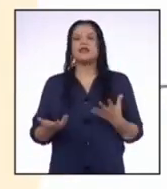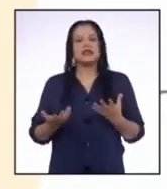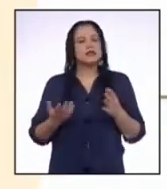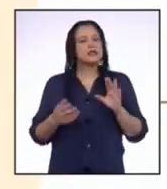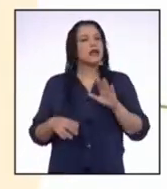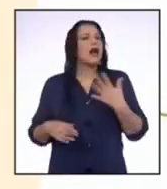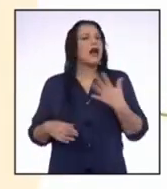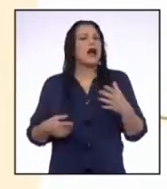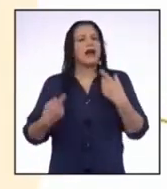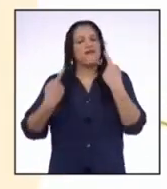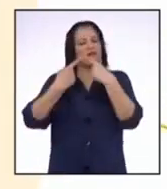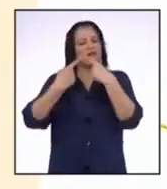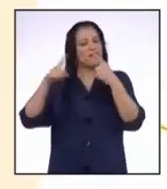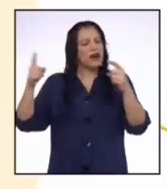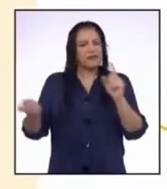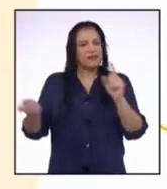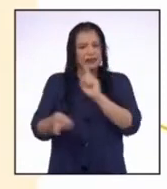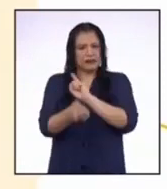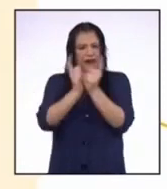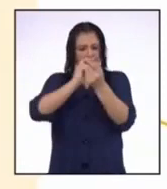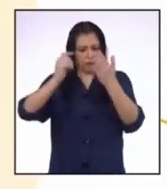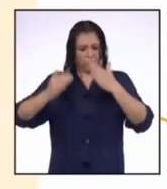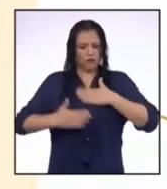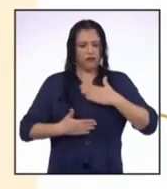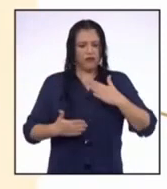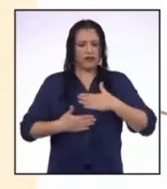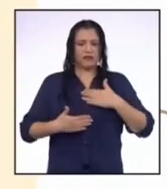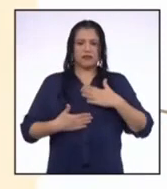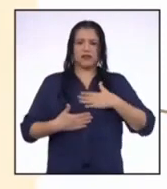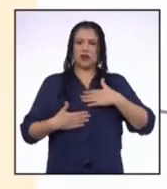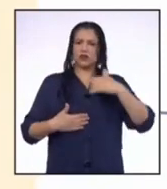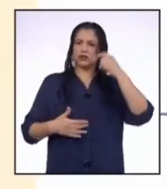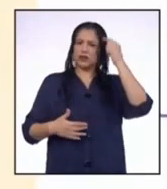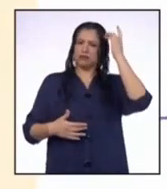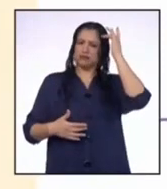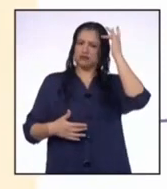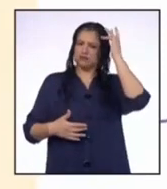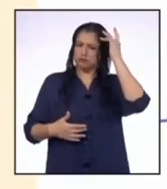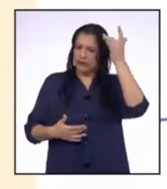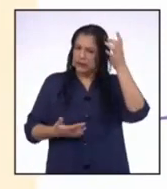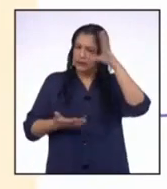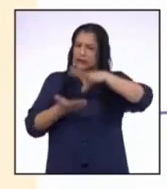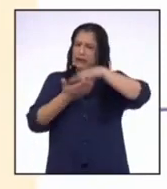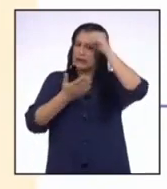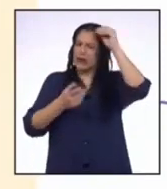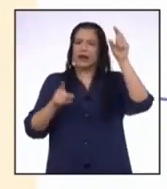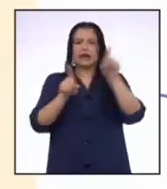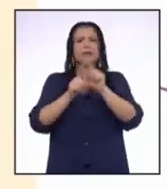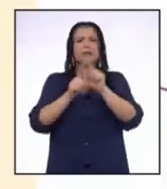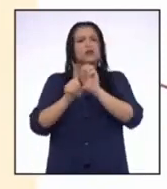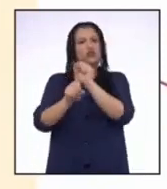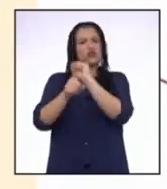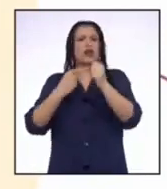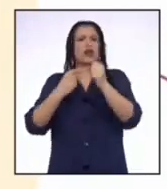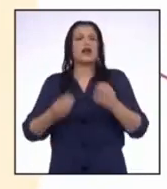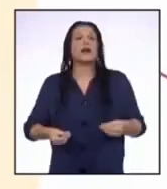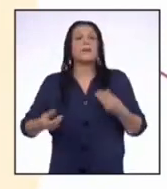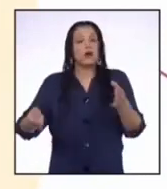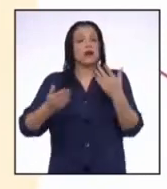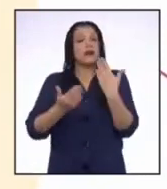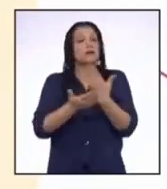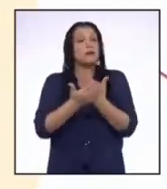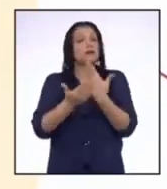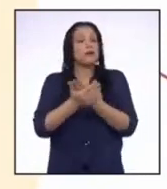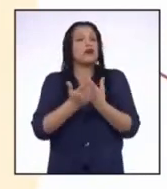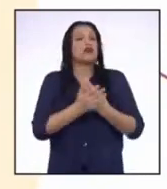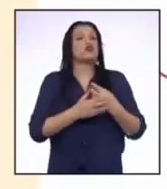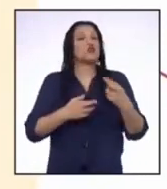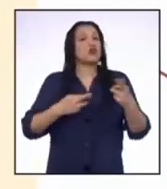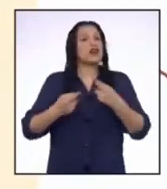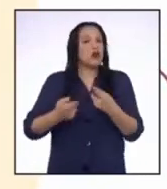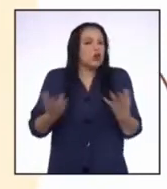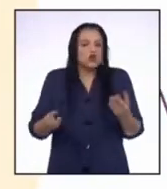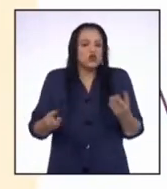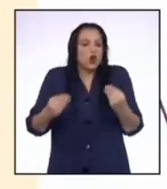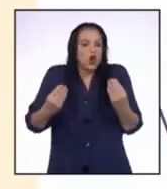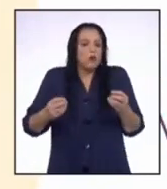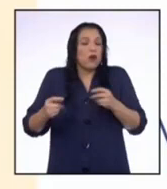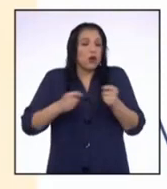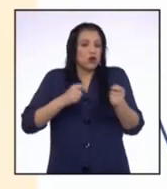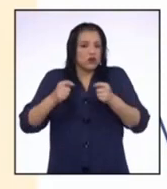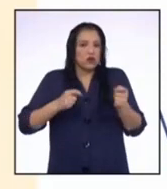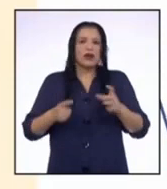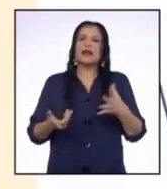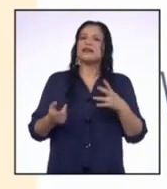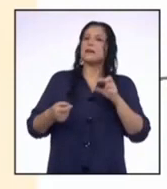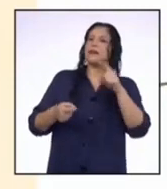producen profundos cambios físicos, cognitivos y sociales que ponen a prueba los recursos de las y los adolescentes. Se considera que